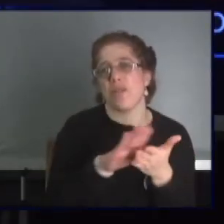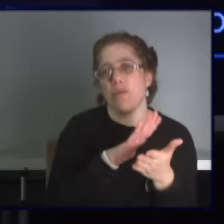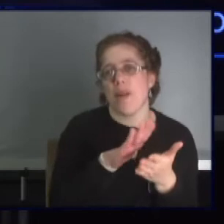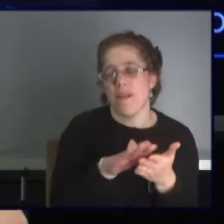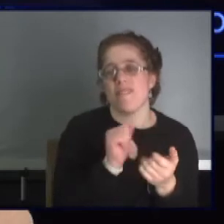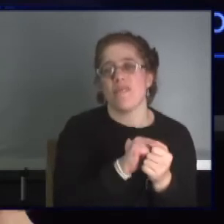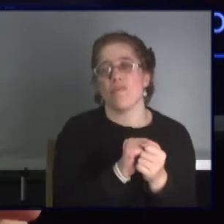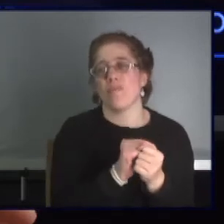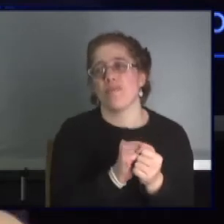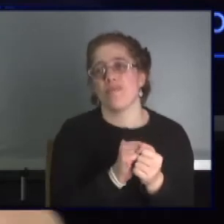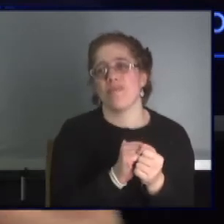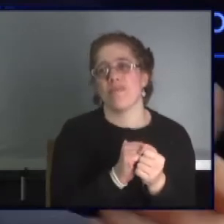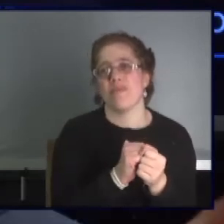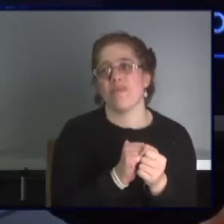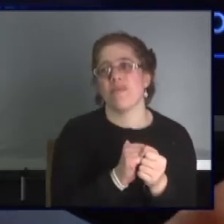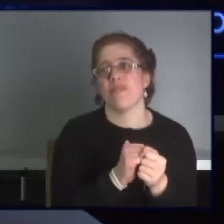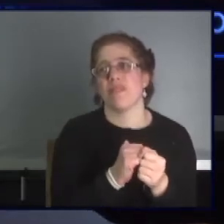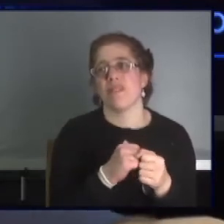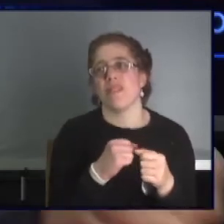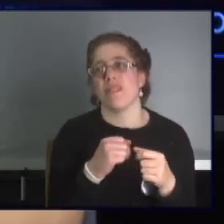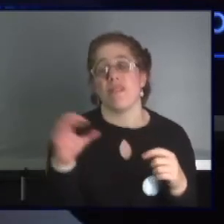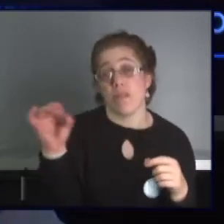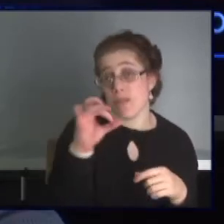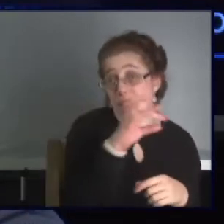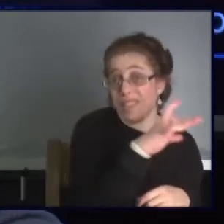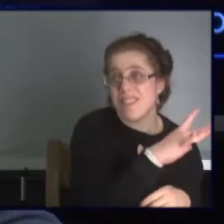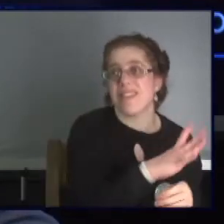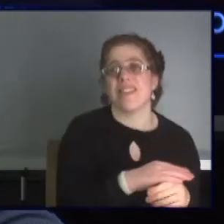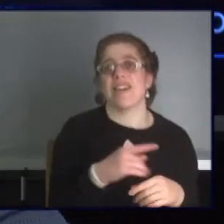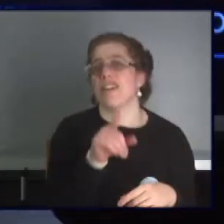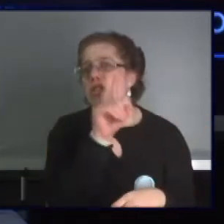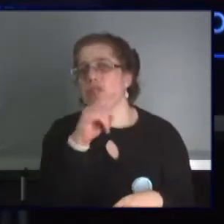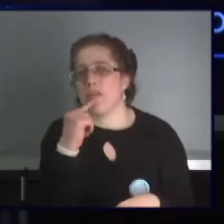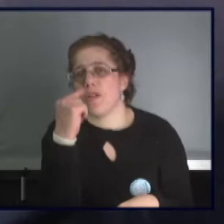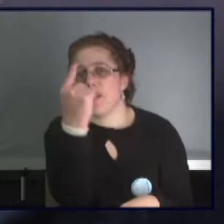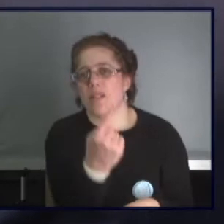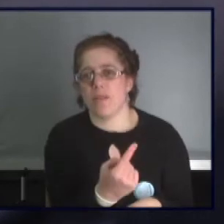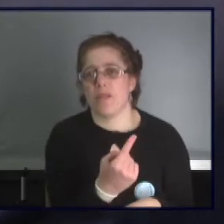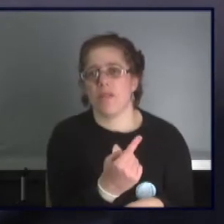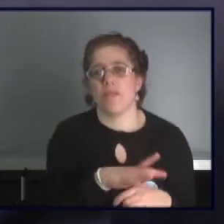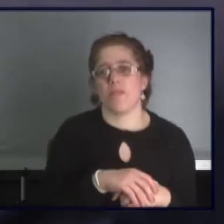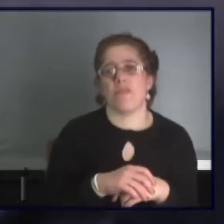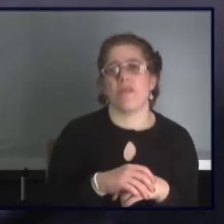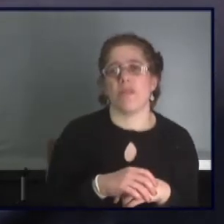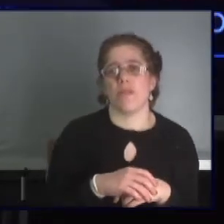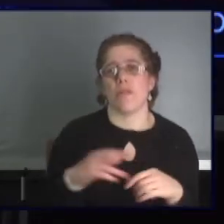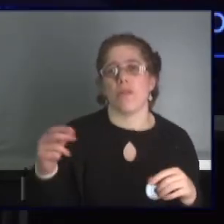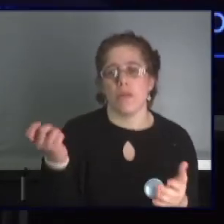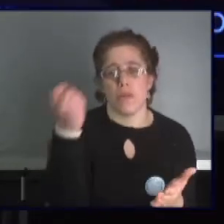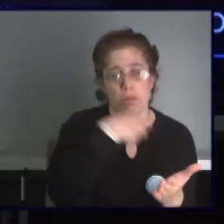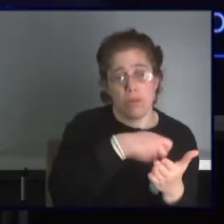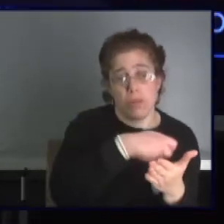esté con los trenes que no tenemos repuestos con un contrato